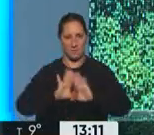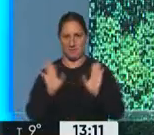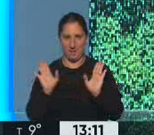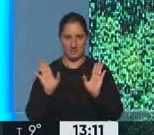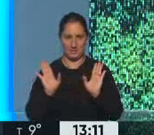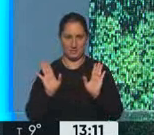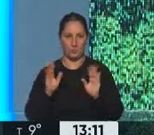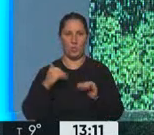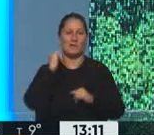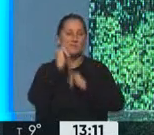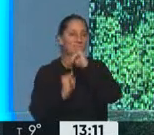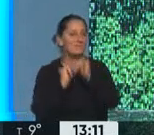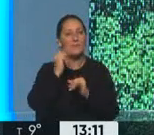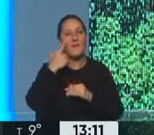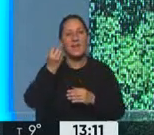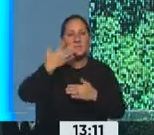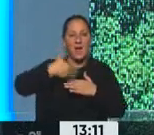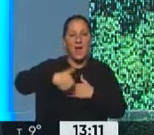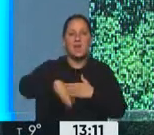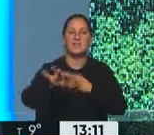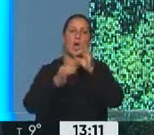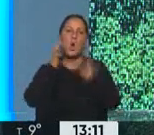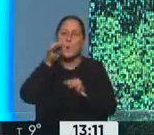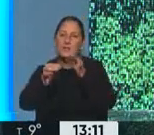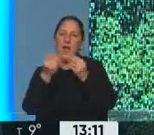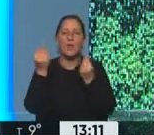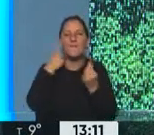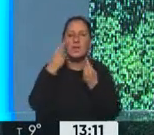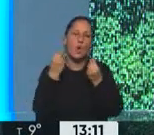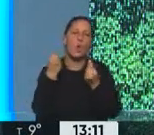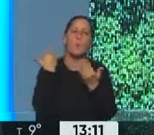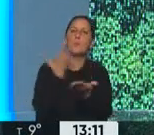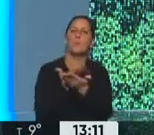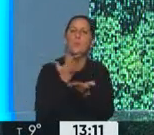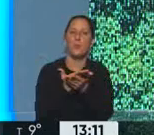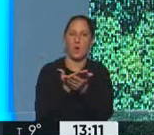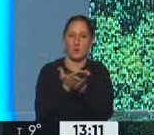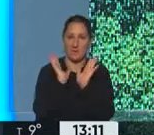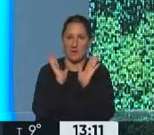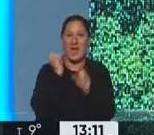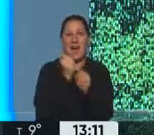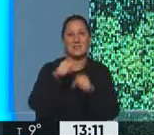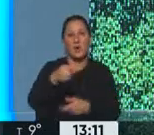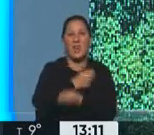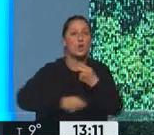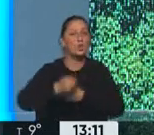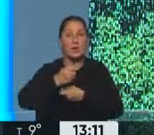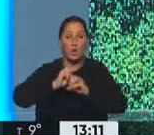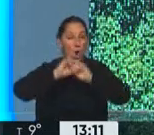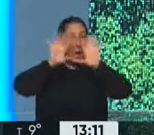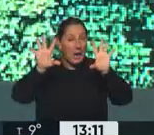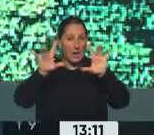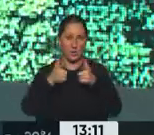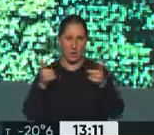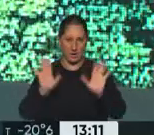lo que se puede ir adelantando pues sabe que se está conversando se está viendo cómo es que se va a proponer todavía no hay una negociación concreta entre las partes por